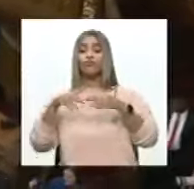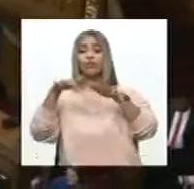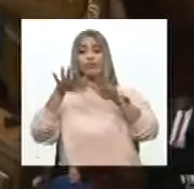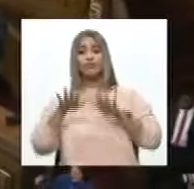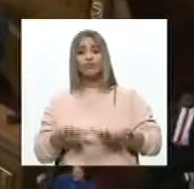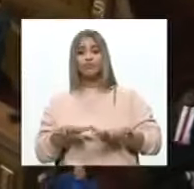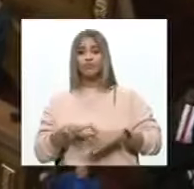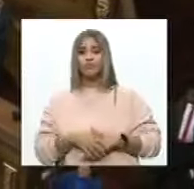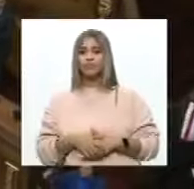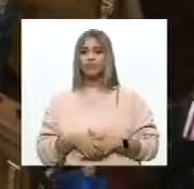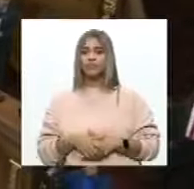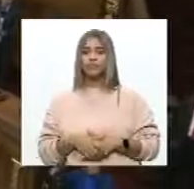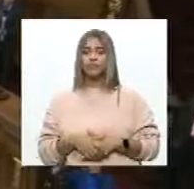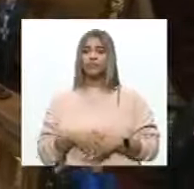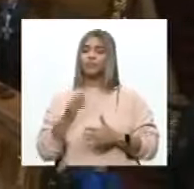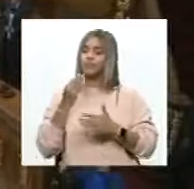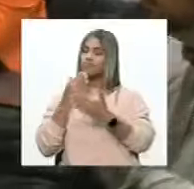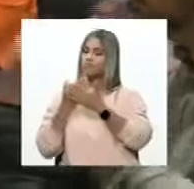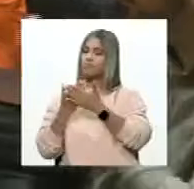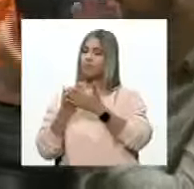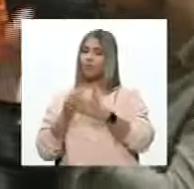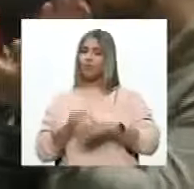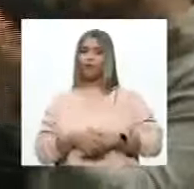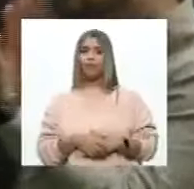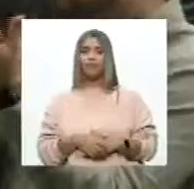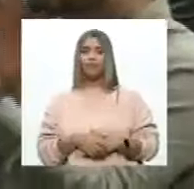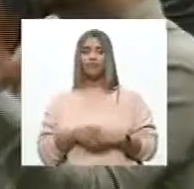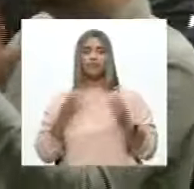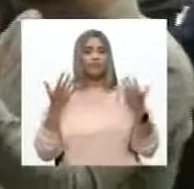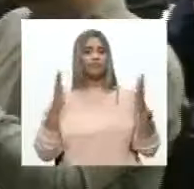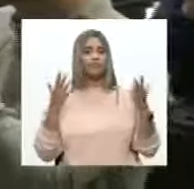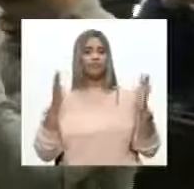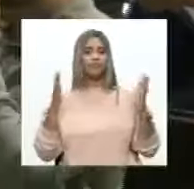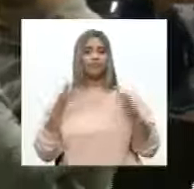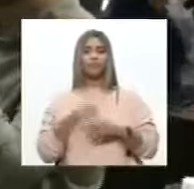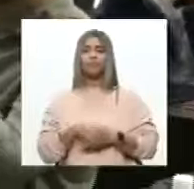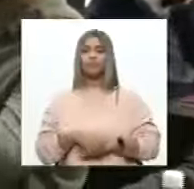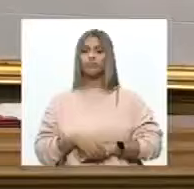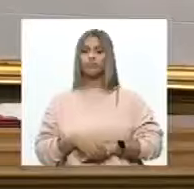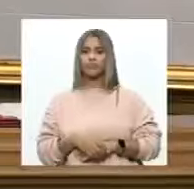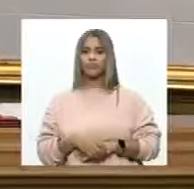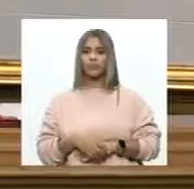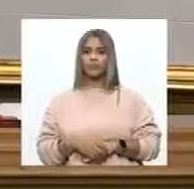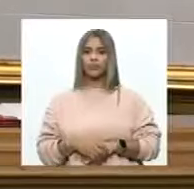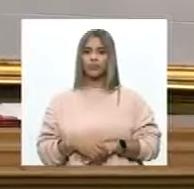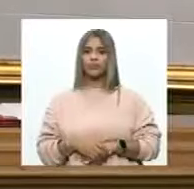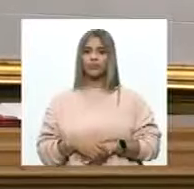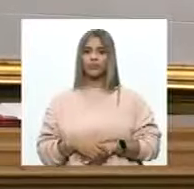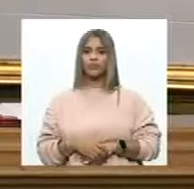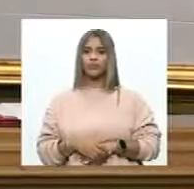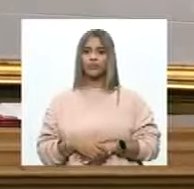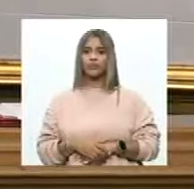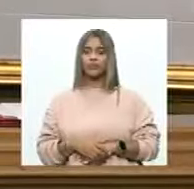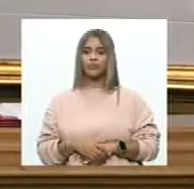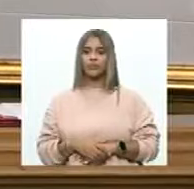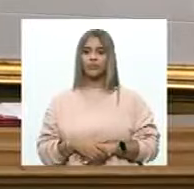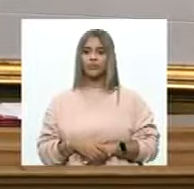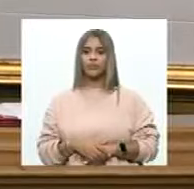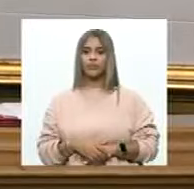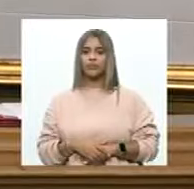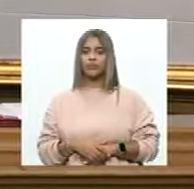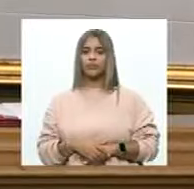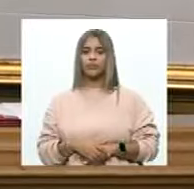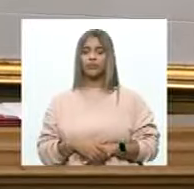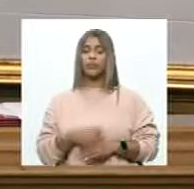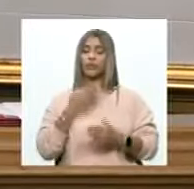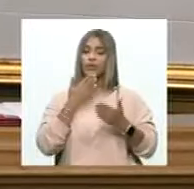bolivariana llegó para quedarse. Muchas gracias, presidente. Muchísimas gracias a ti por traer este homenaje a